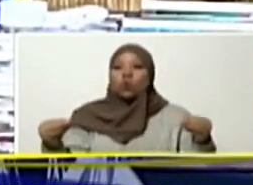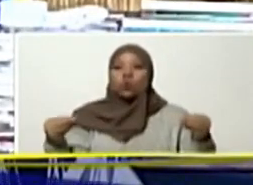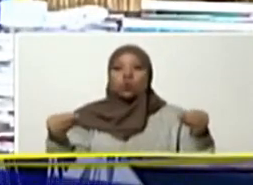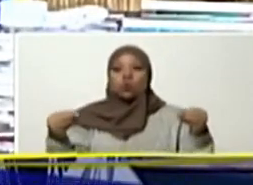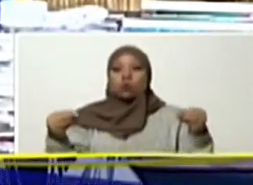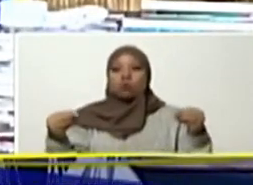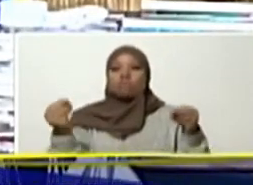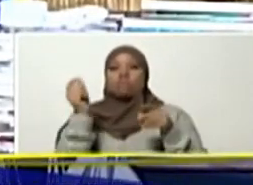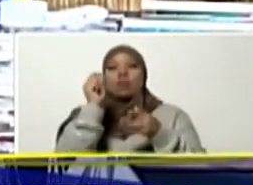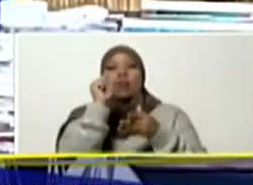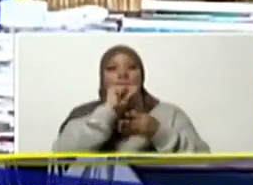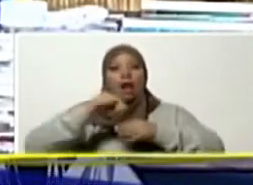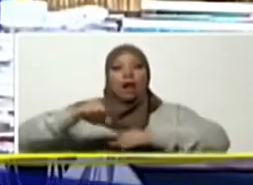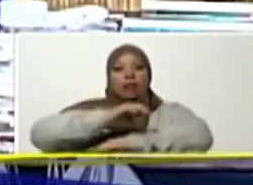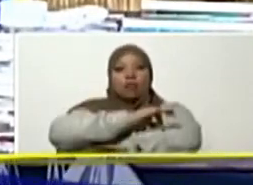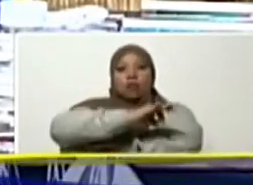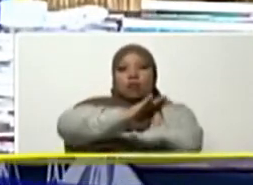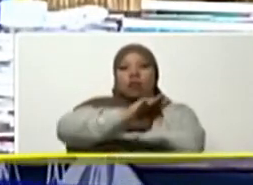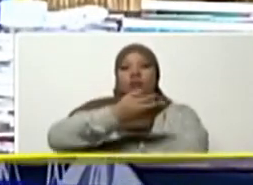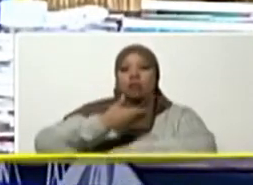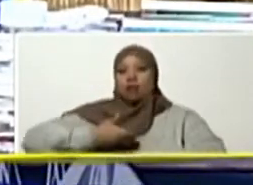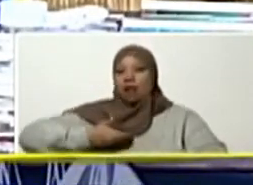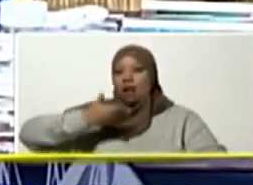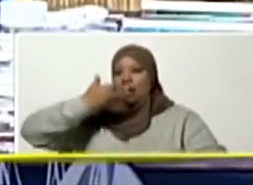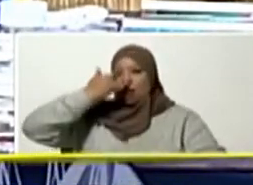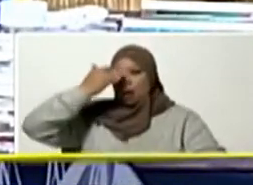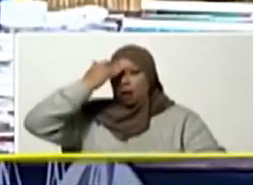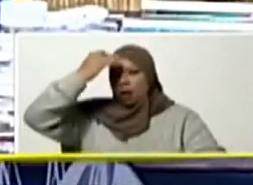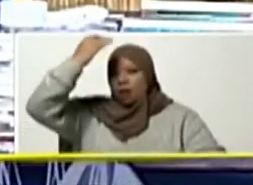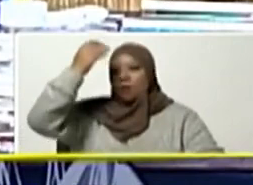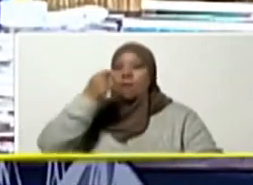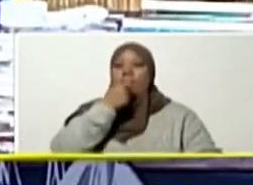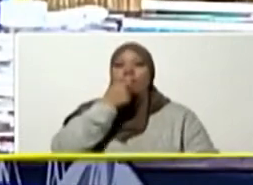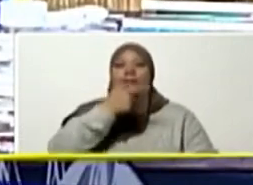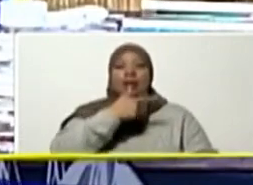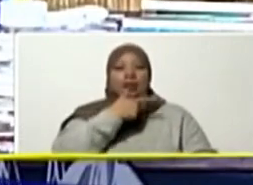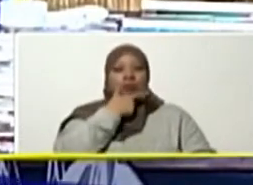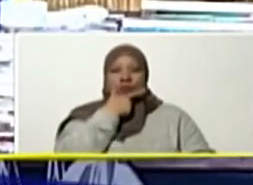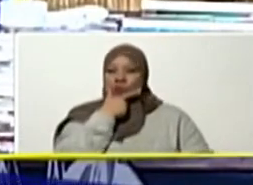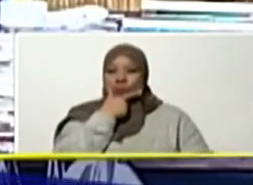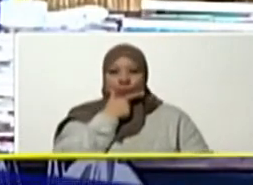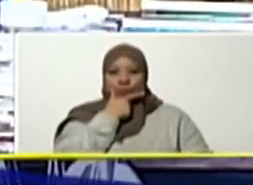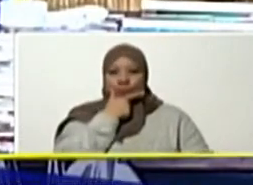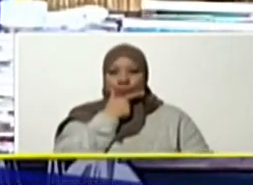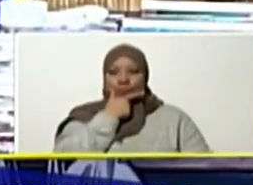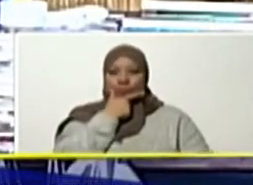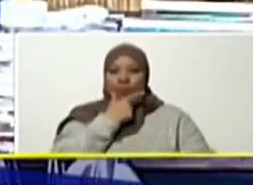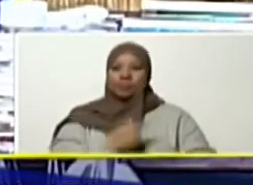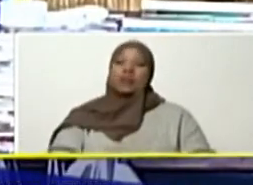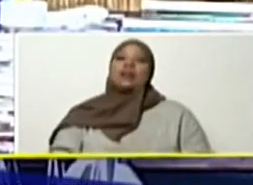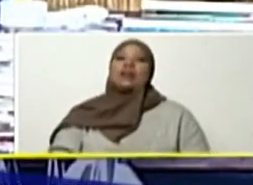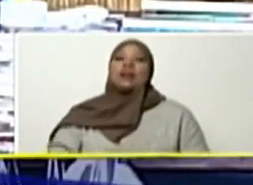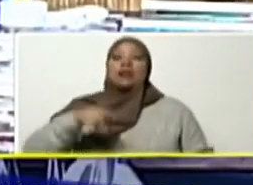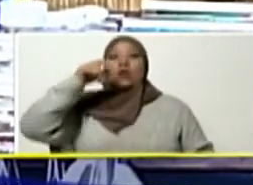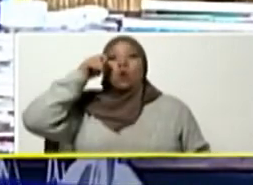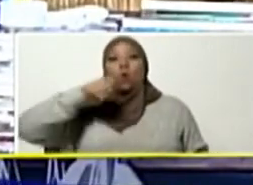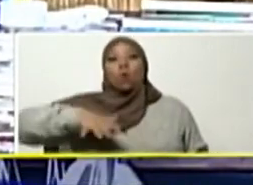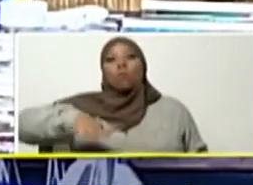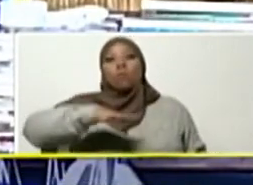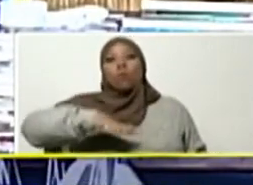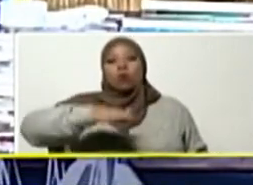con arquitectura de marca árabe, bellísimo. Entonces los hoteles parecen pueblos